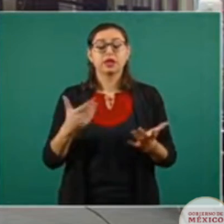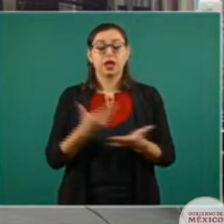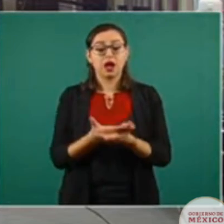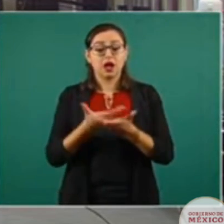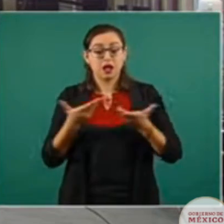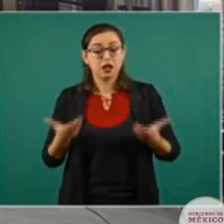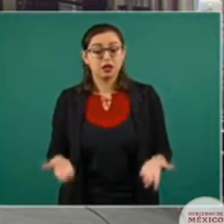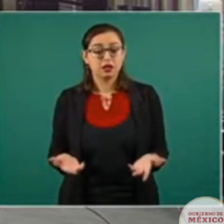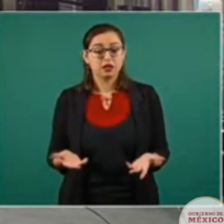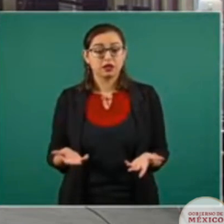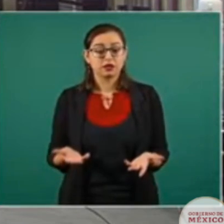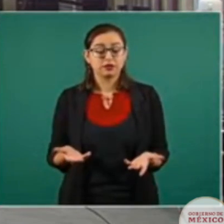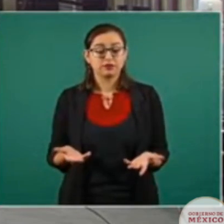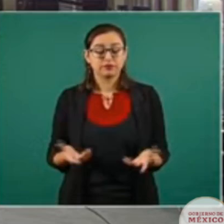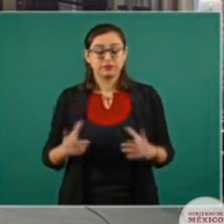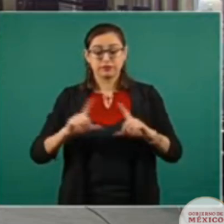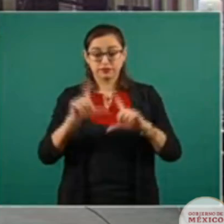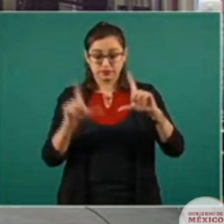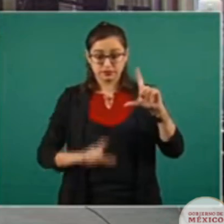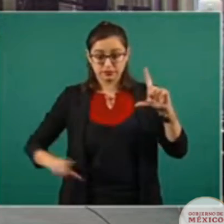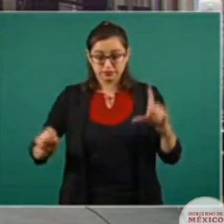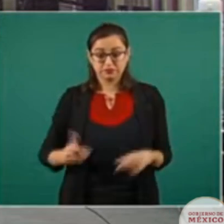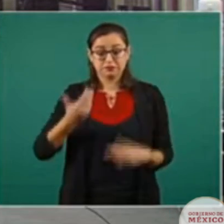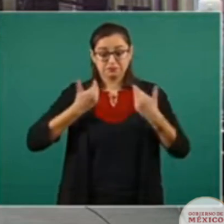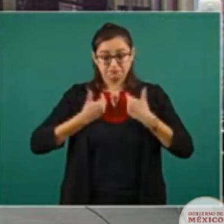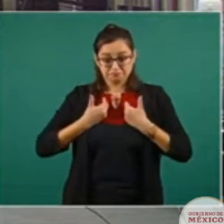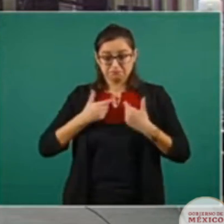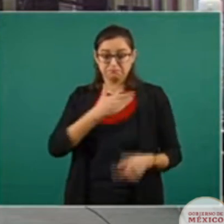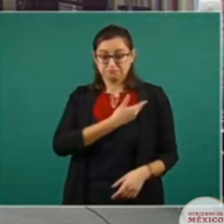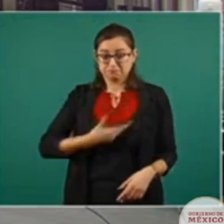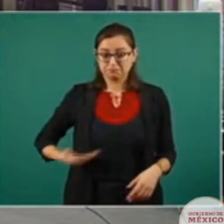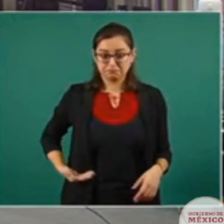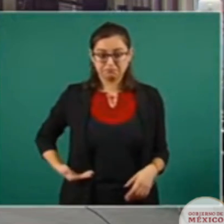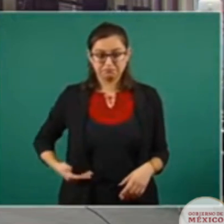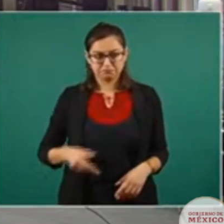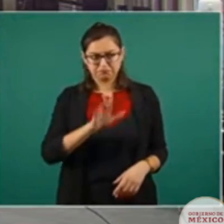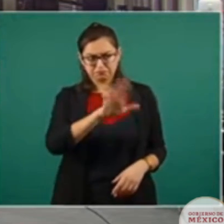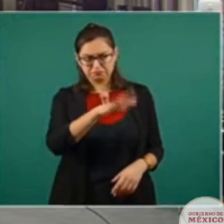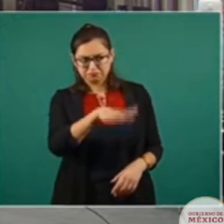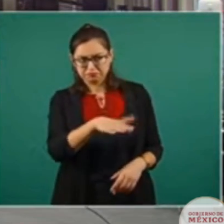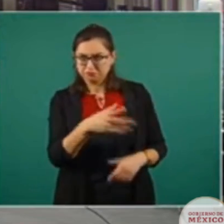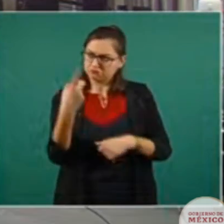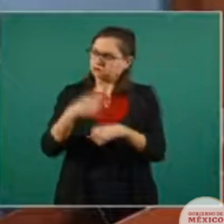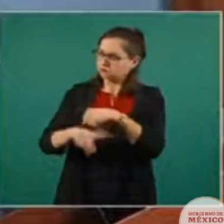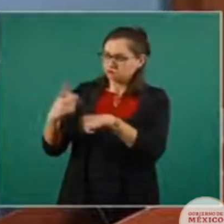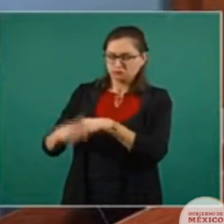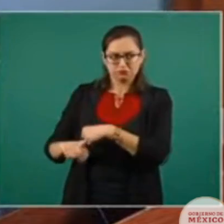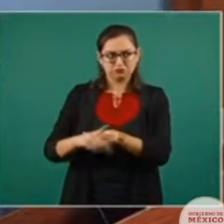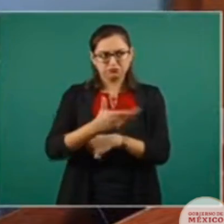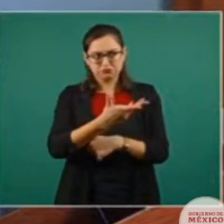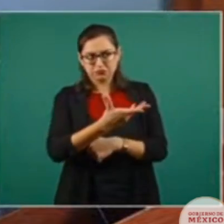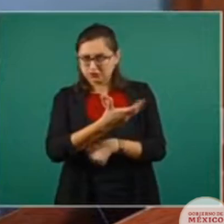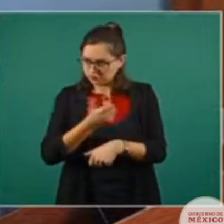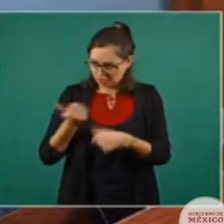Actualmente, el Estado que presido no pide un resarcimiento del daño en